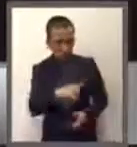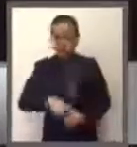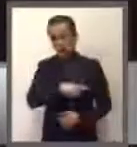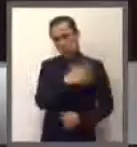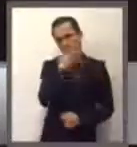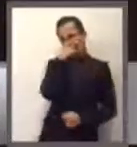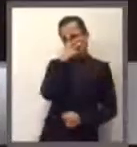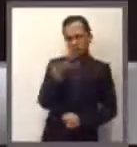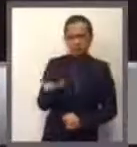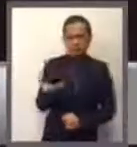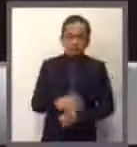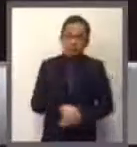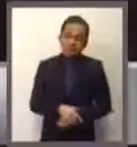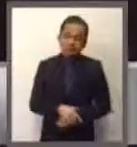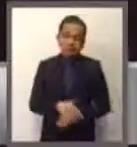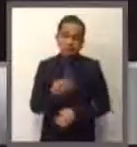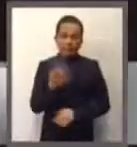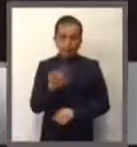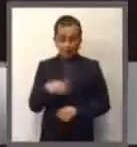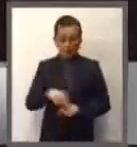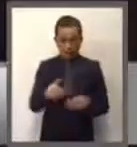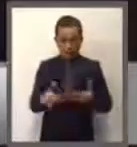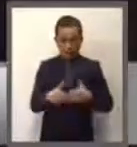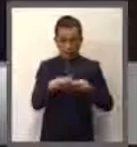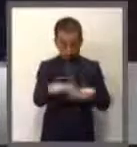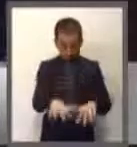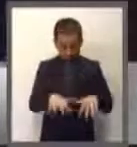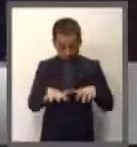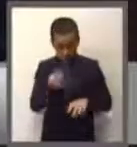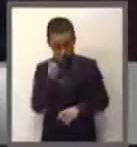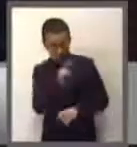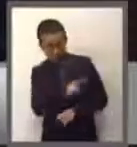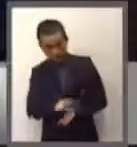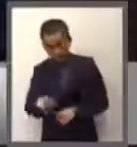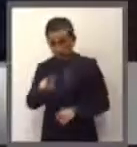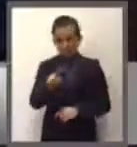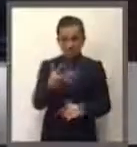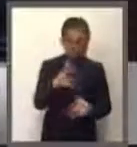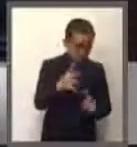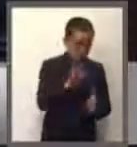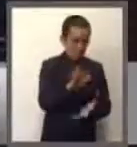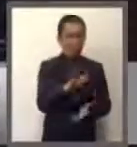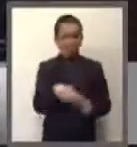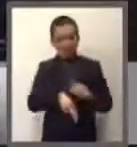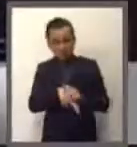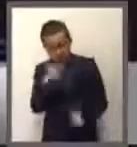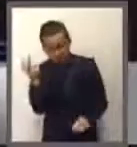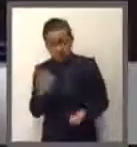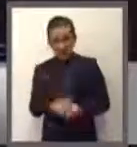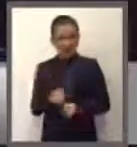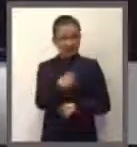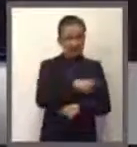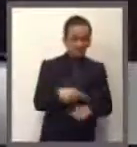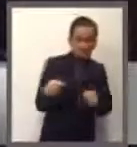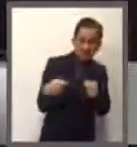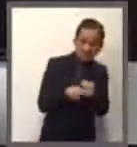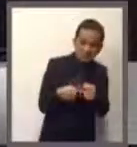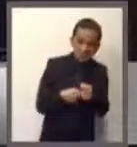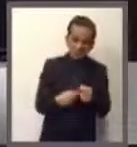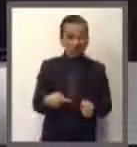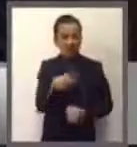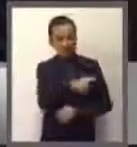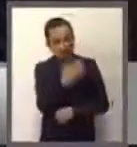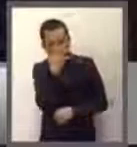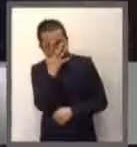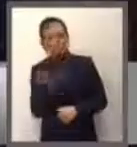Esta imagen del Congreso semivacía, a escondidas, vergonzante, es porque les da